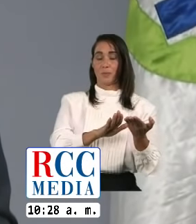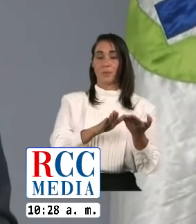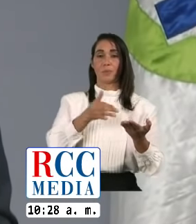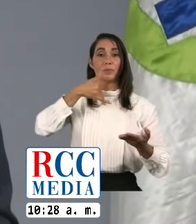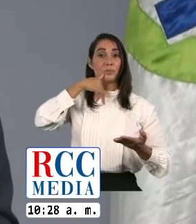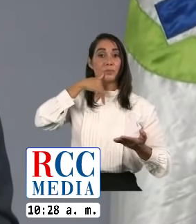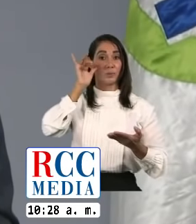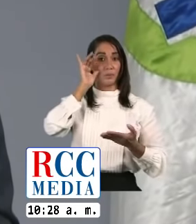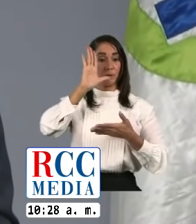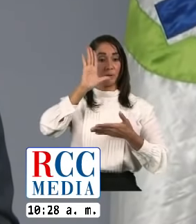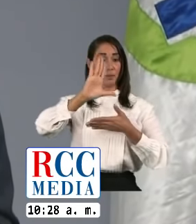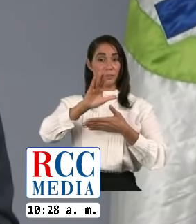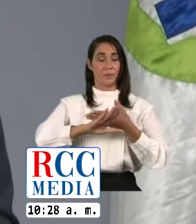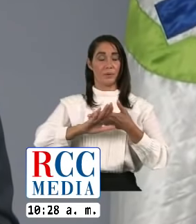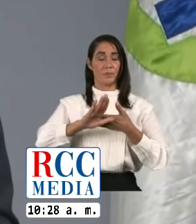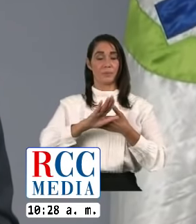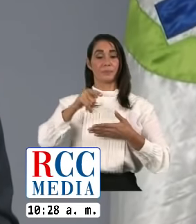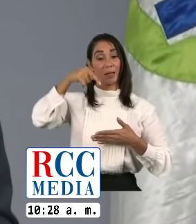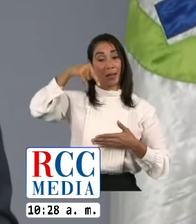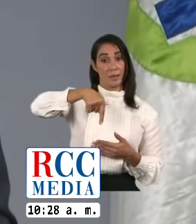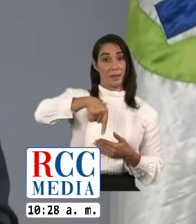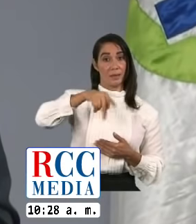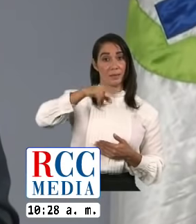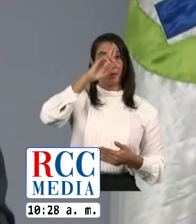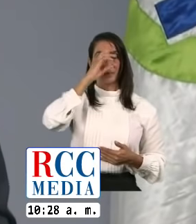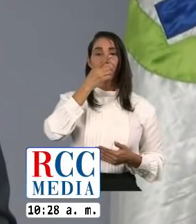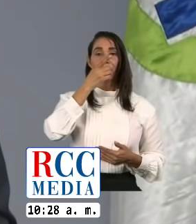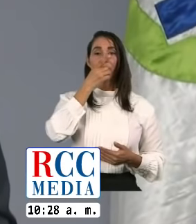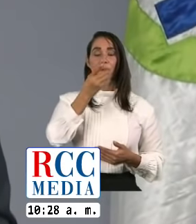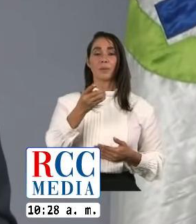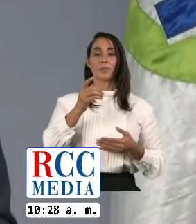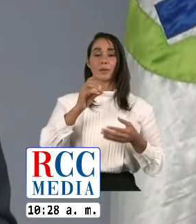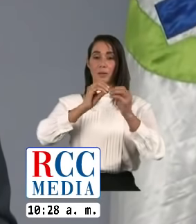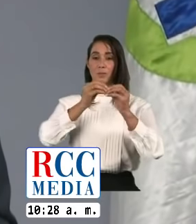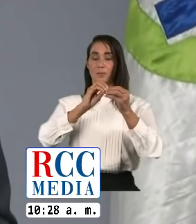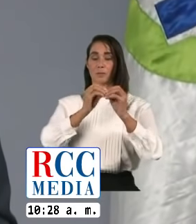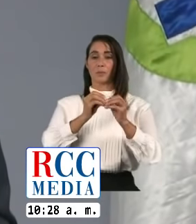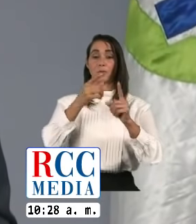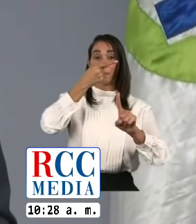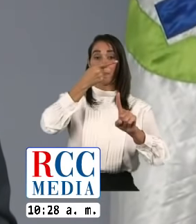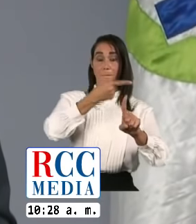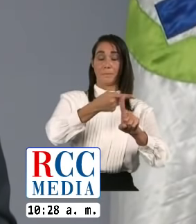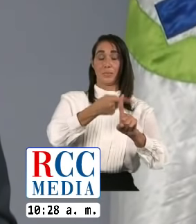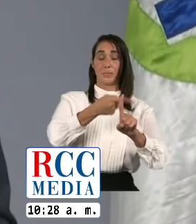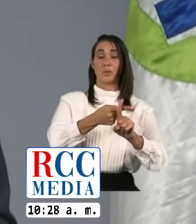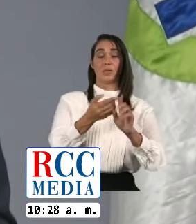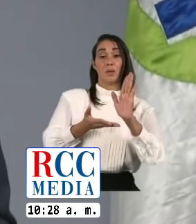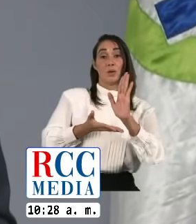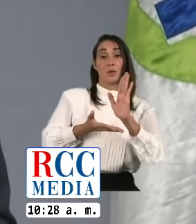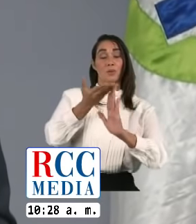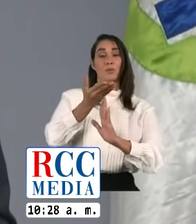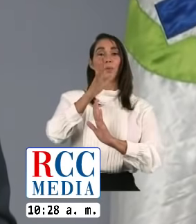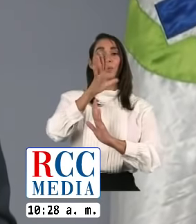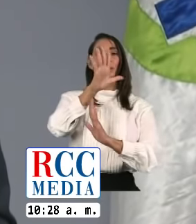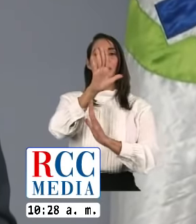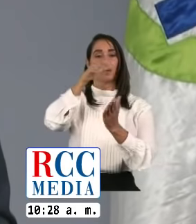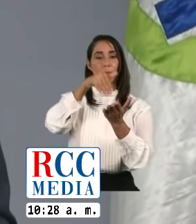ayer. En nuestro país, el número de casos confirmados asciende a